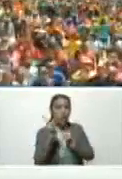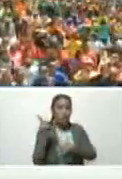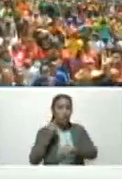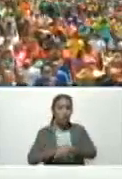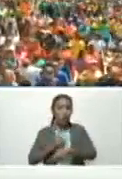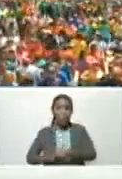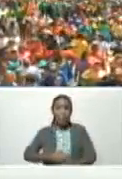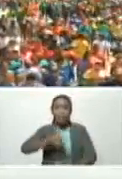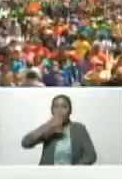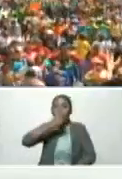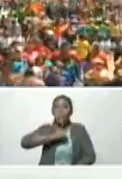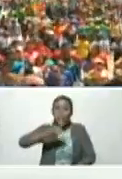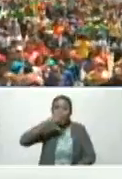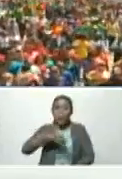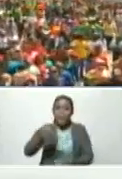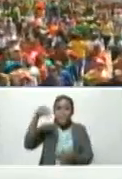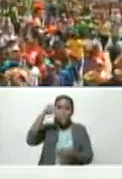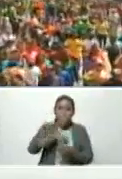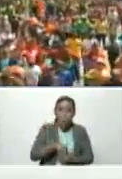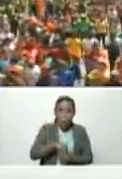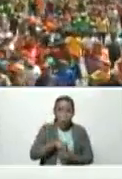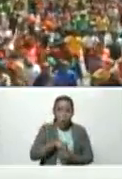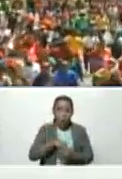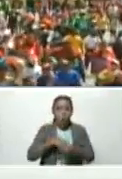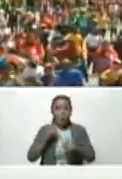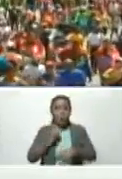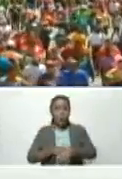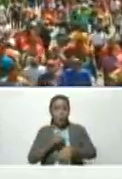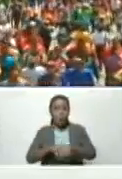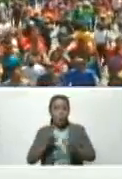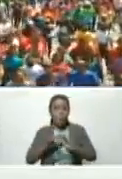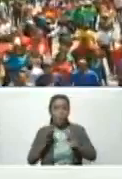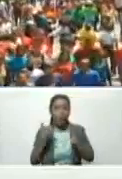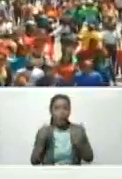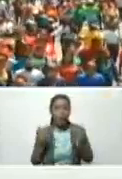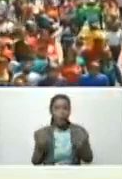de cuarentena, esos tiempos de pandemia.